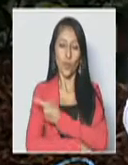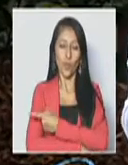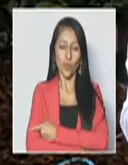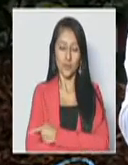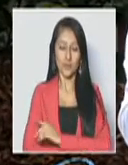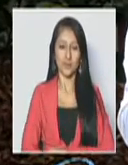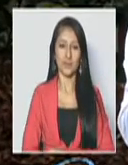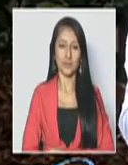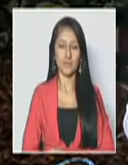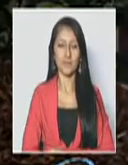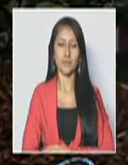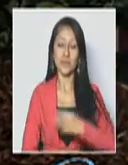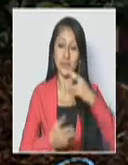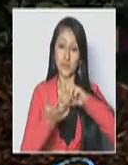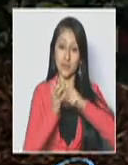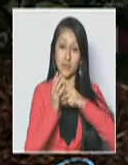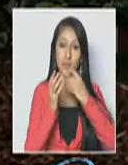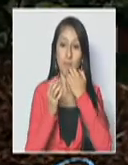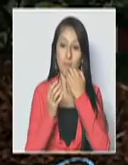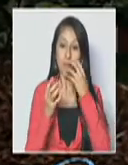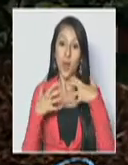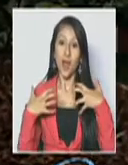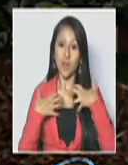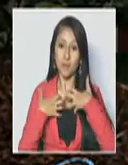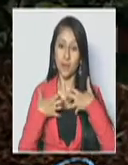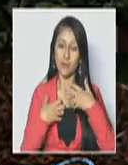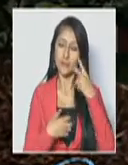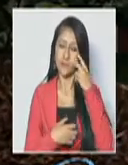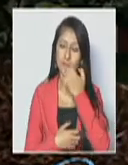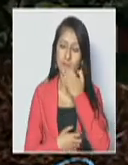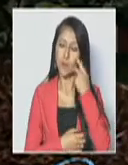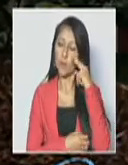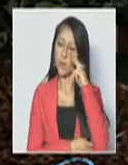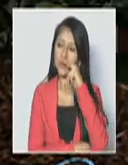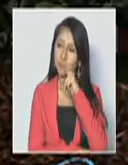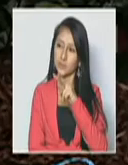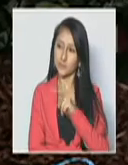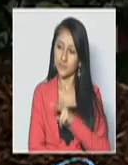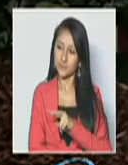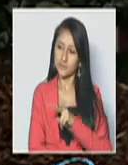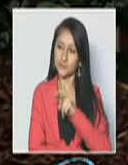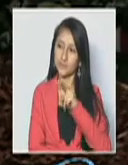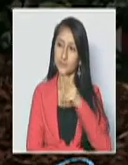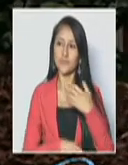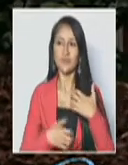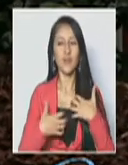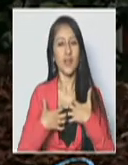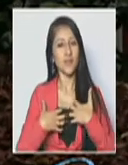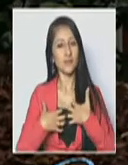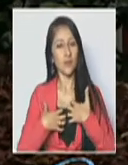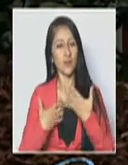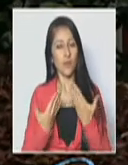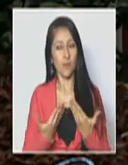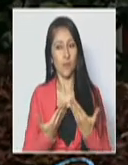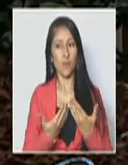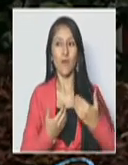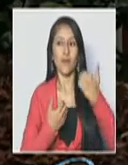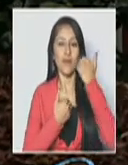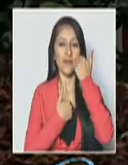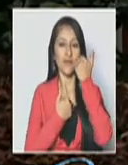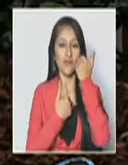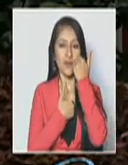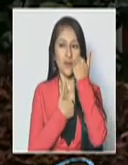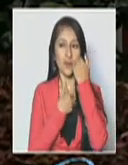observadores con el reino animal porque los animales se enferman y ellos entran en ayuno